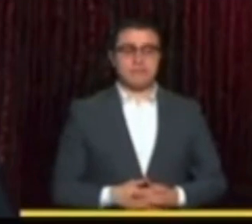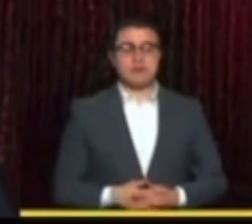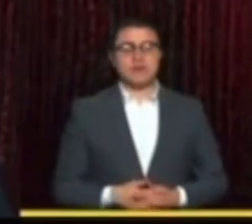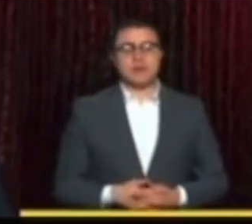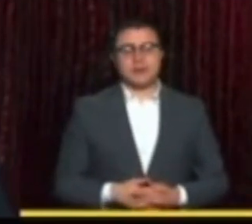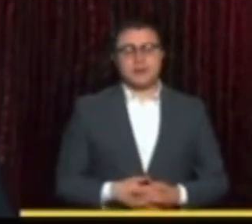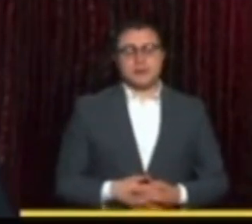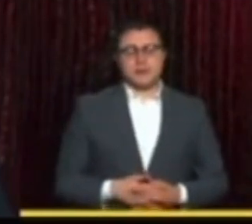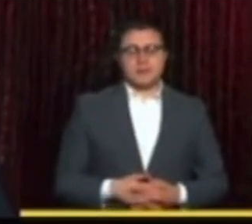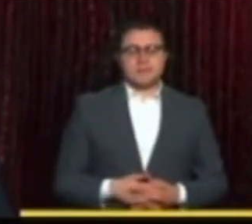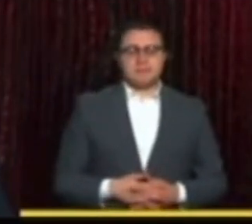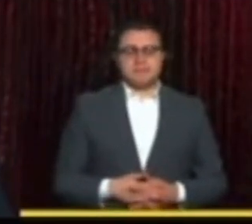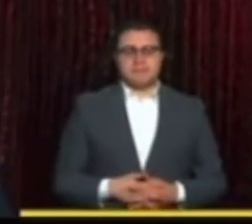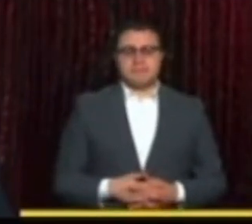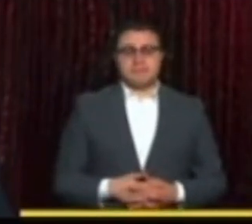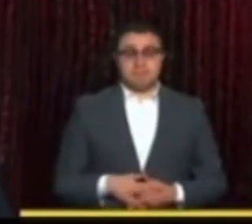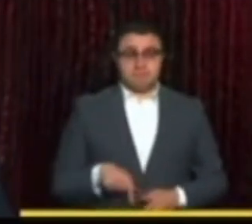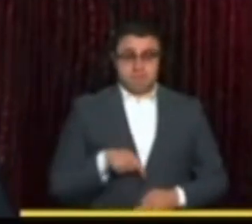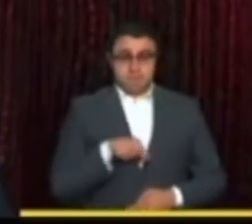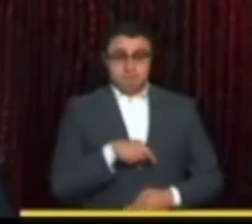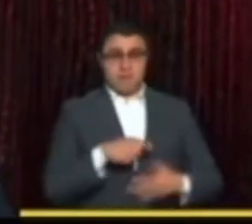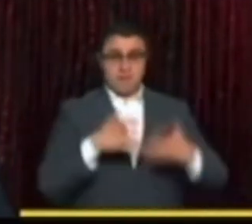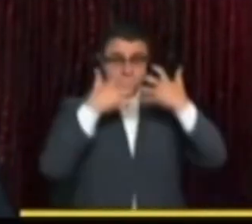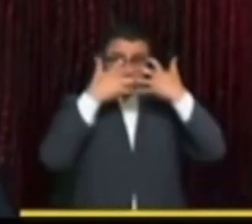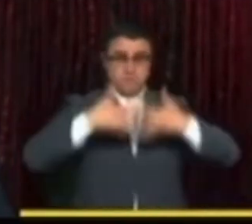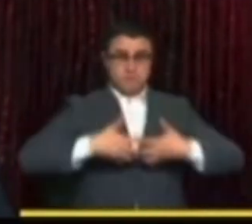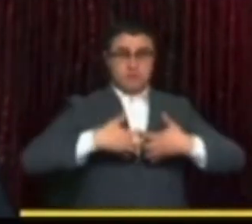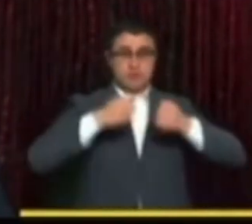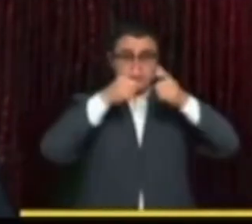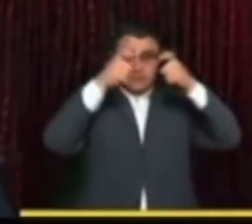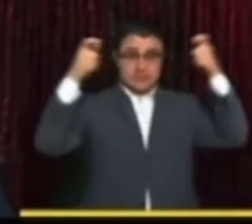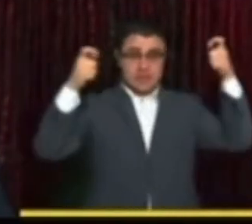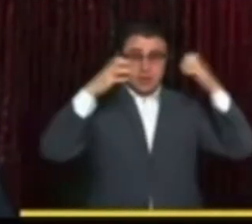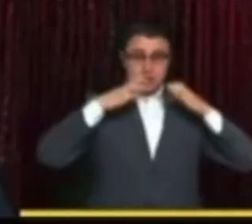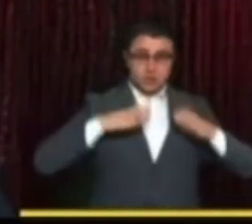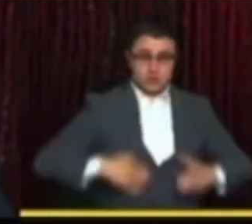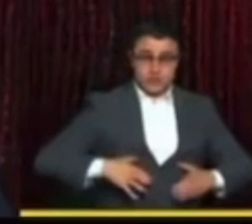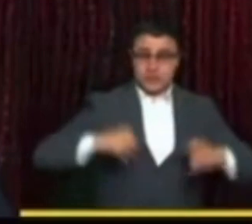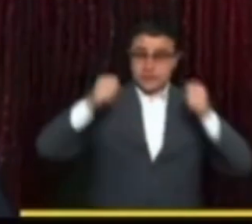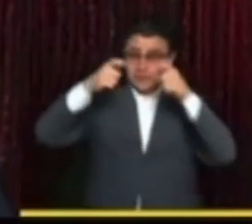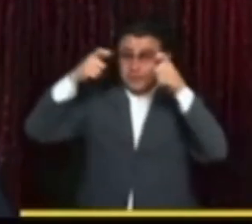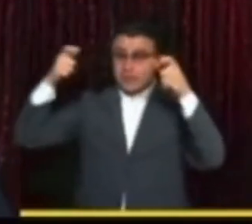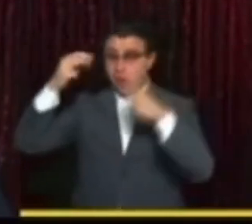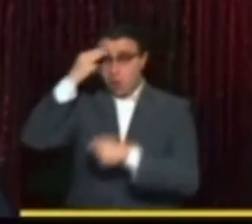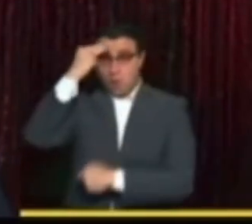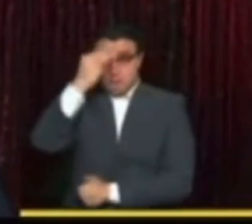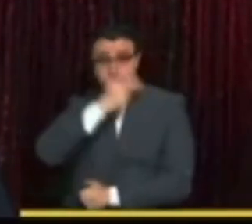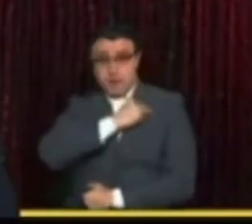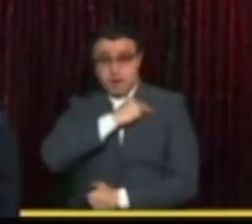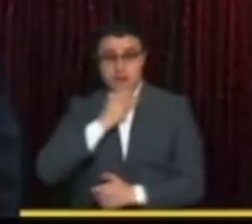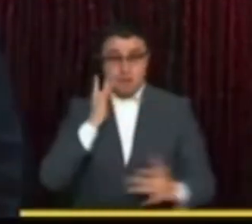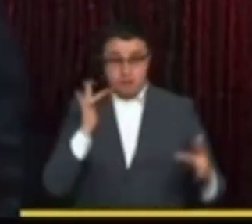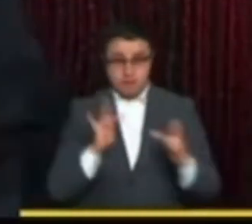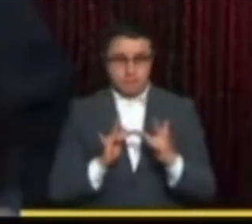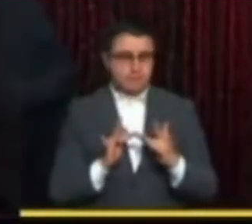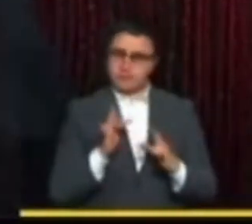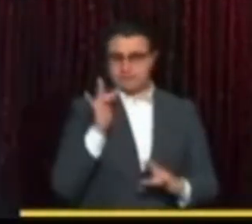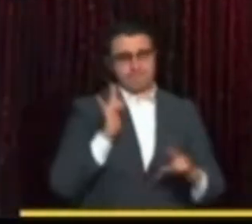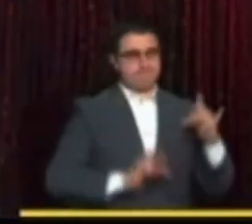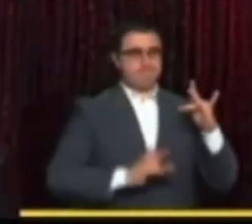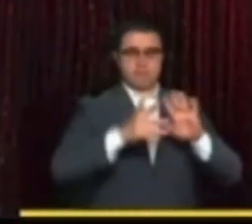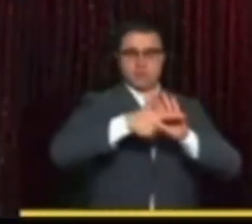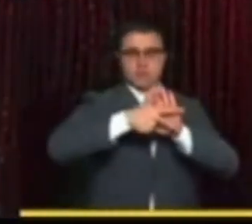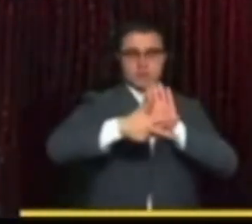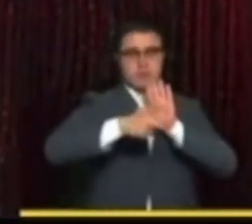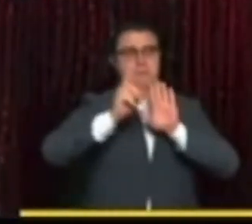Indudablemente esa no es la función ni del Estado civil ni del Estado militar. La Constitución ordena otra